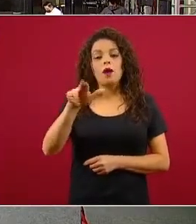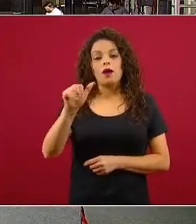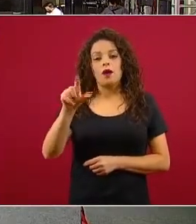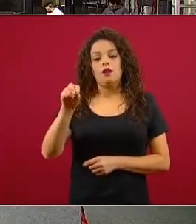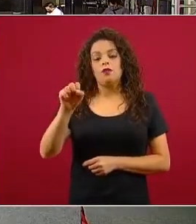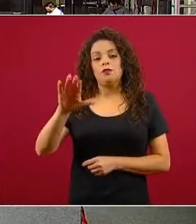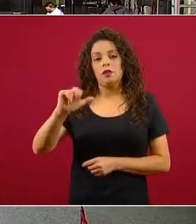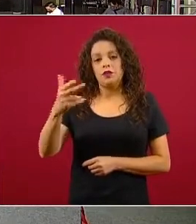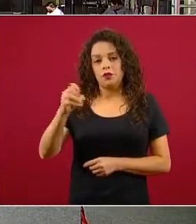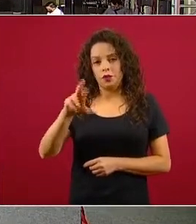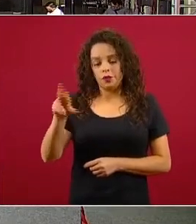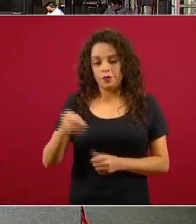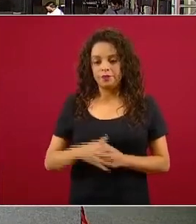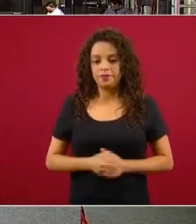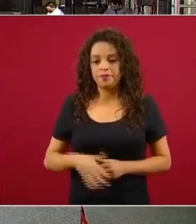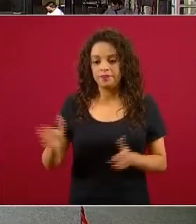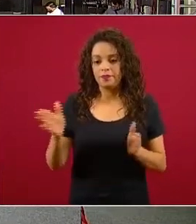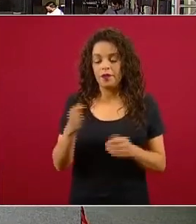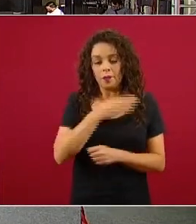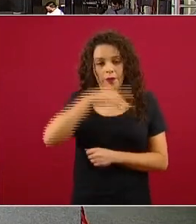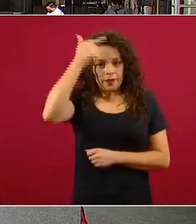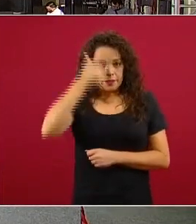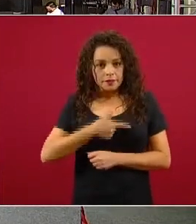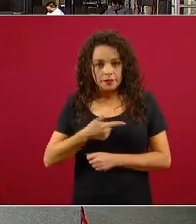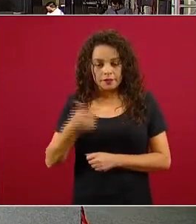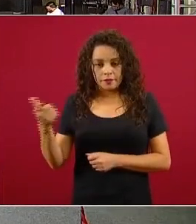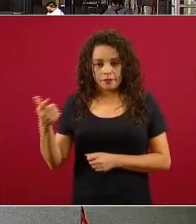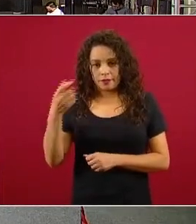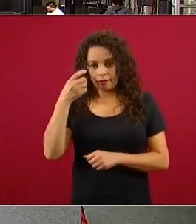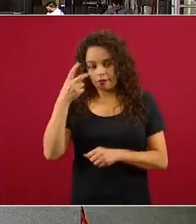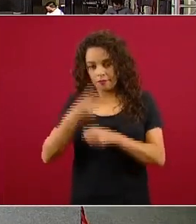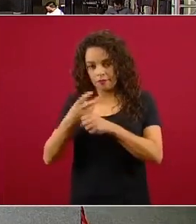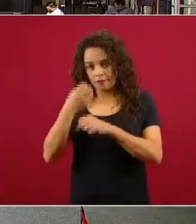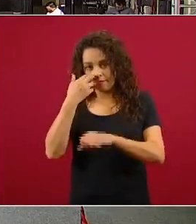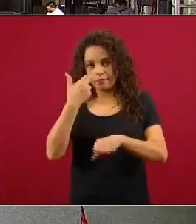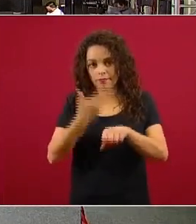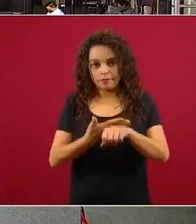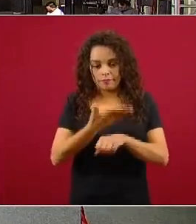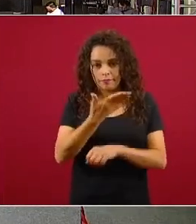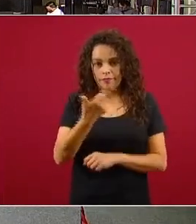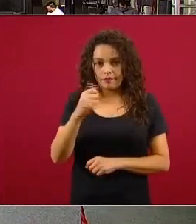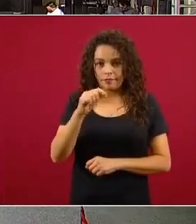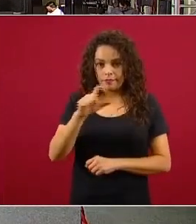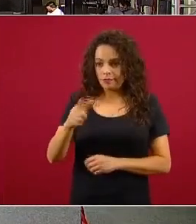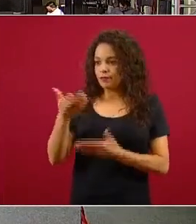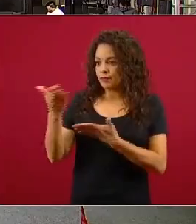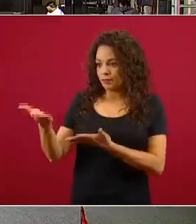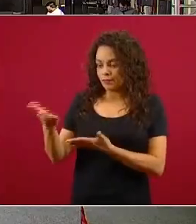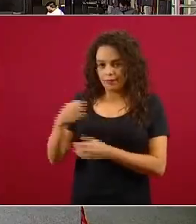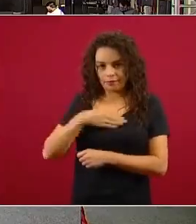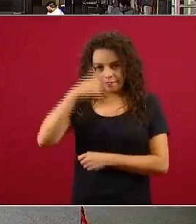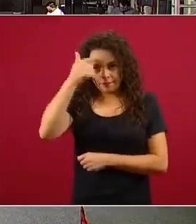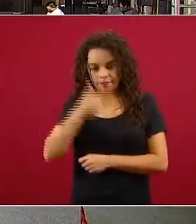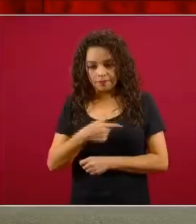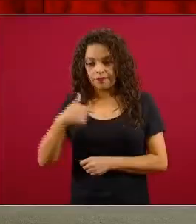Buenas noches, secretario López-Gatell. Buenas noches, director Guillermo Santiago. Ángel Juan Sánchez del